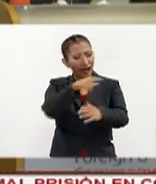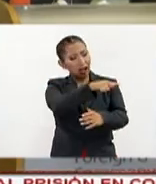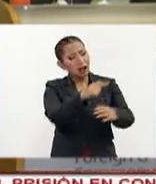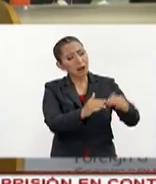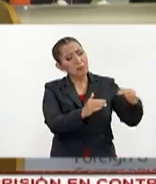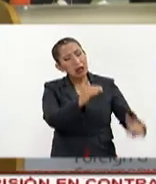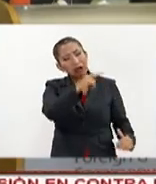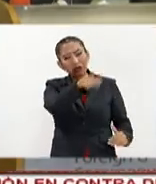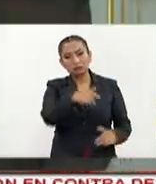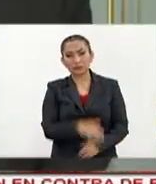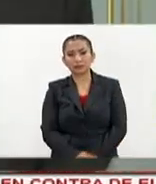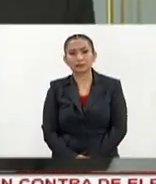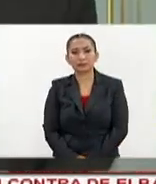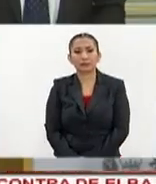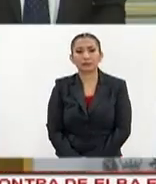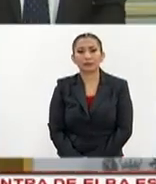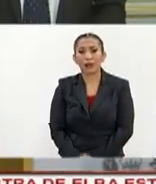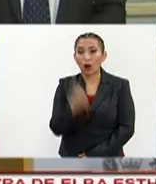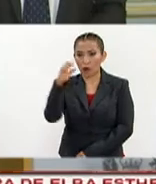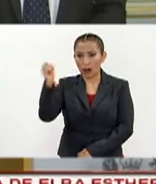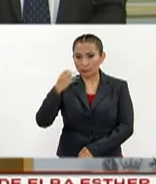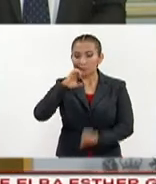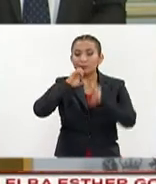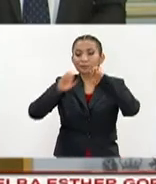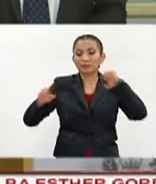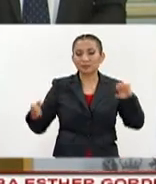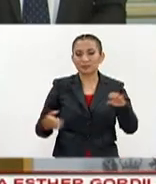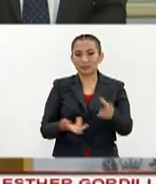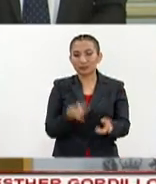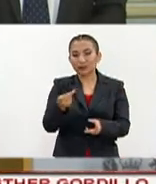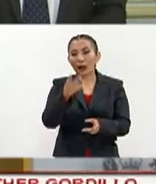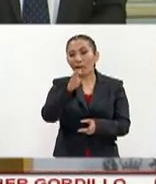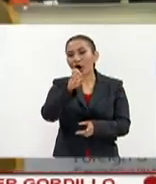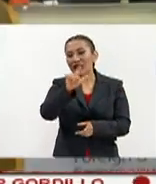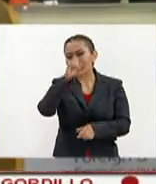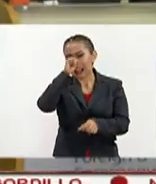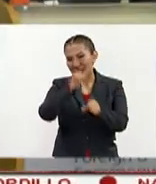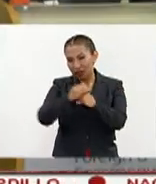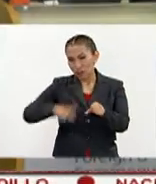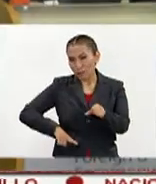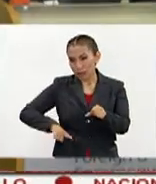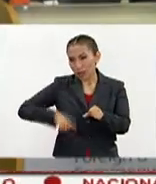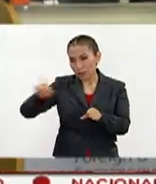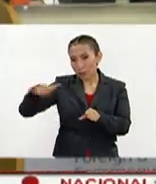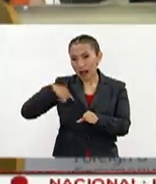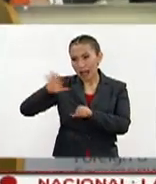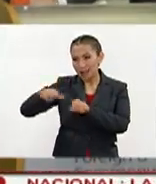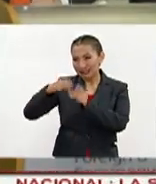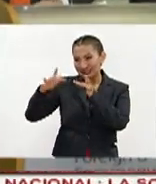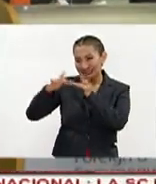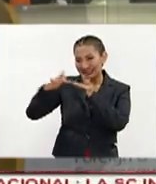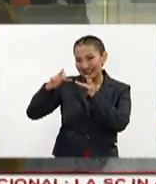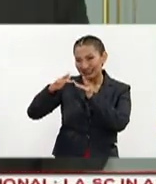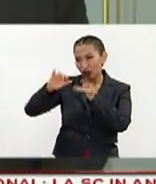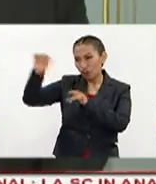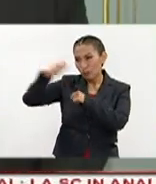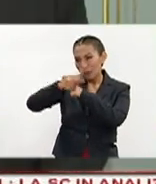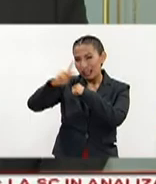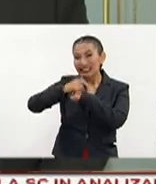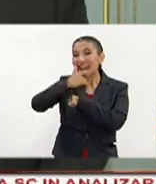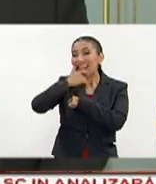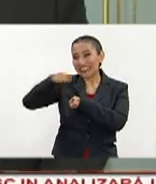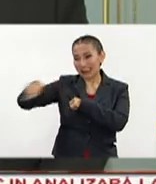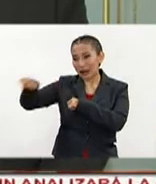y saldremos adelante. En una conferencia conjunta con Boris Johnson, secretario de Estado para Asuntos Exteriores de la Gran Bretaña,